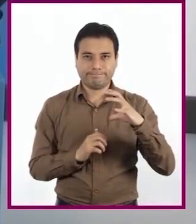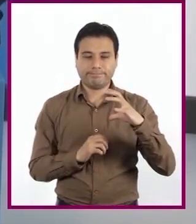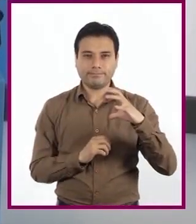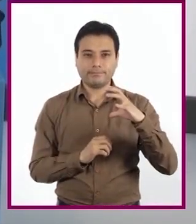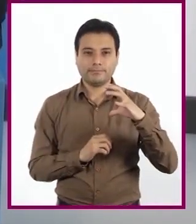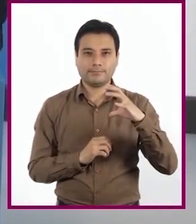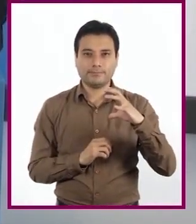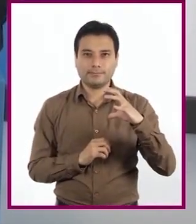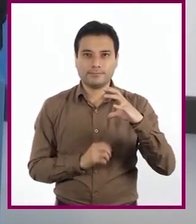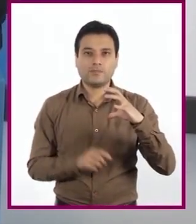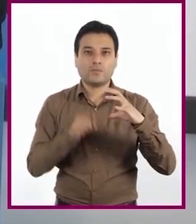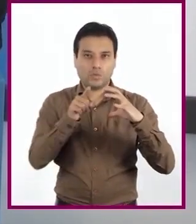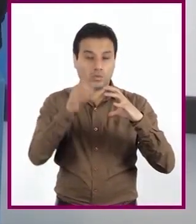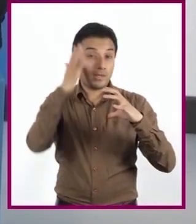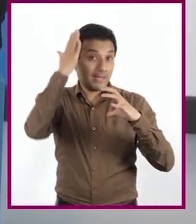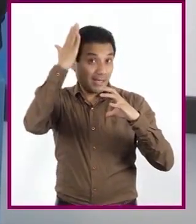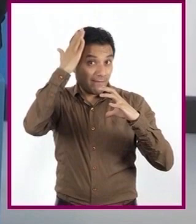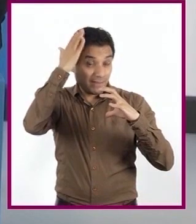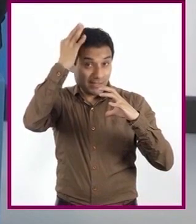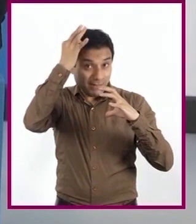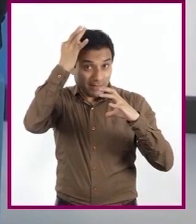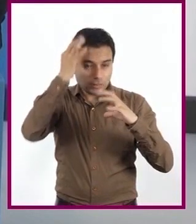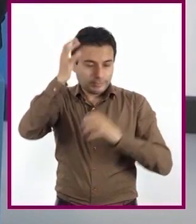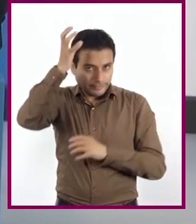y frótalo sobre tu cabello.